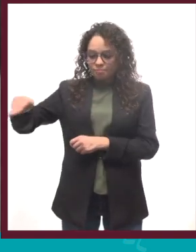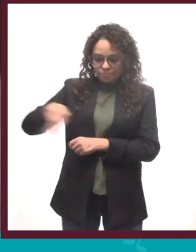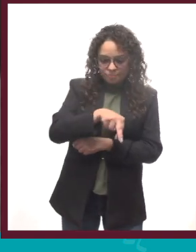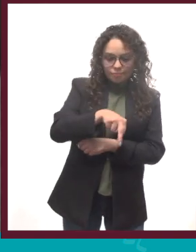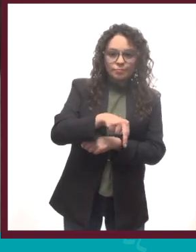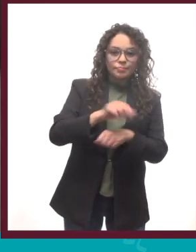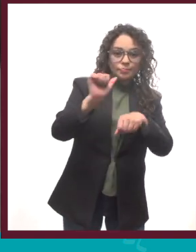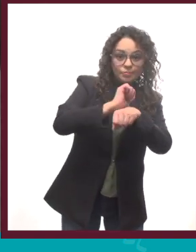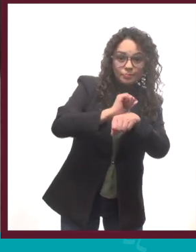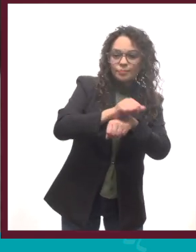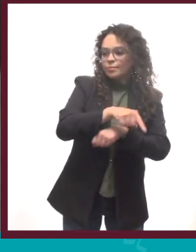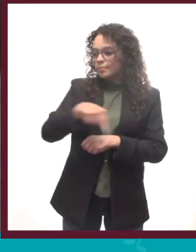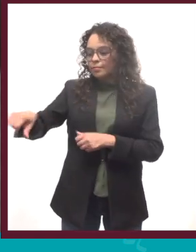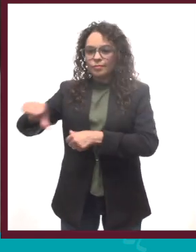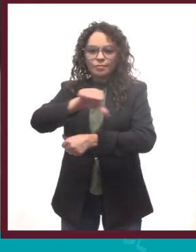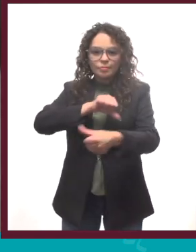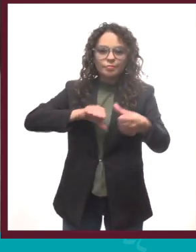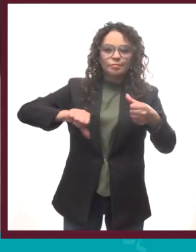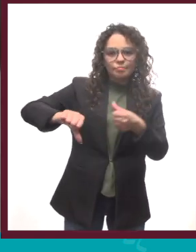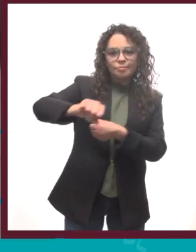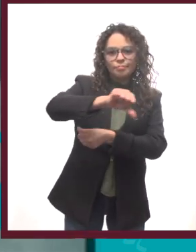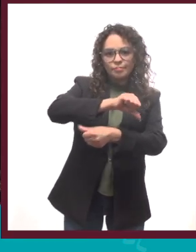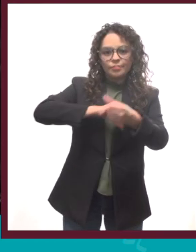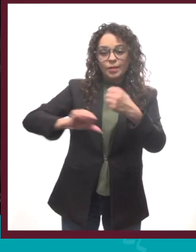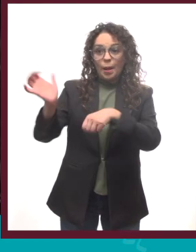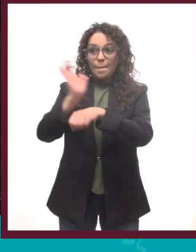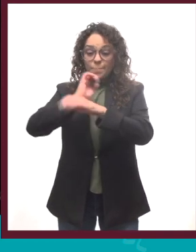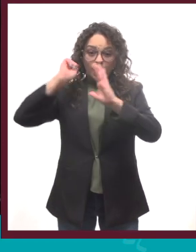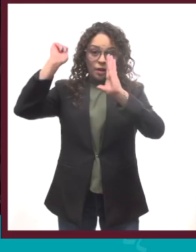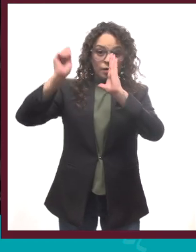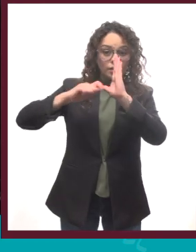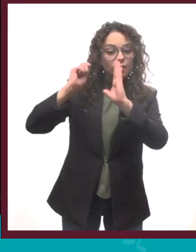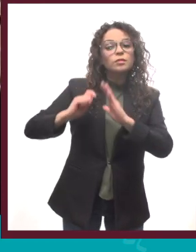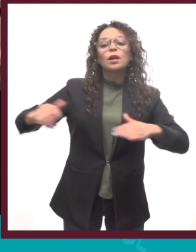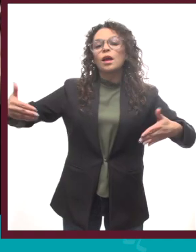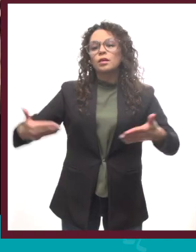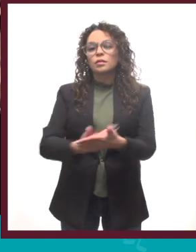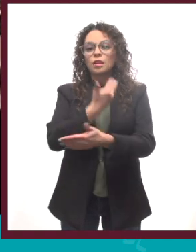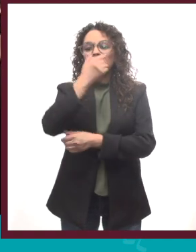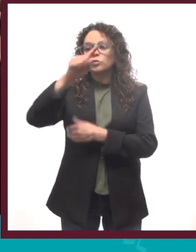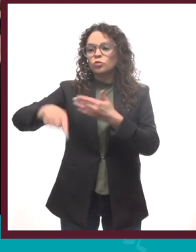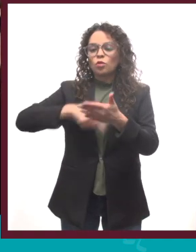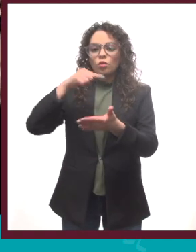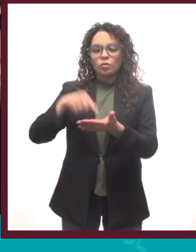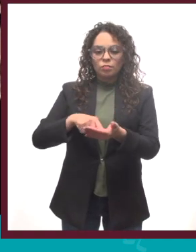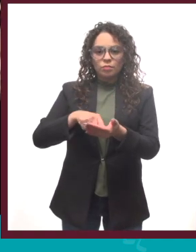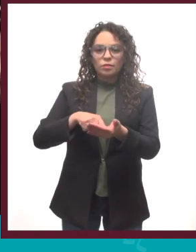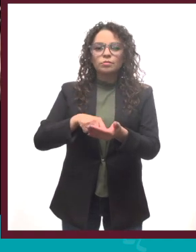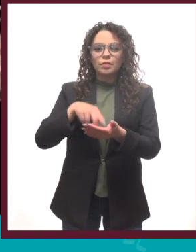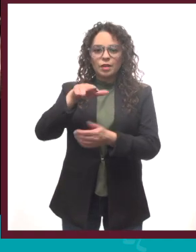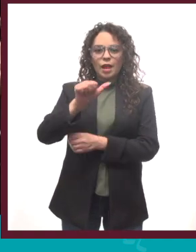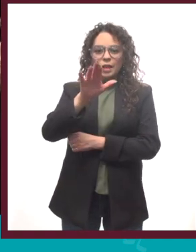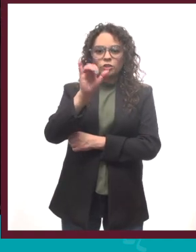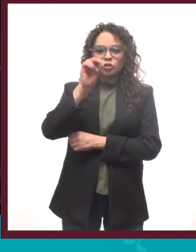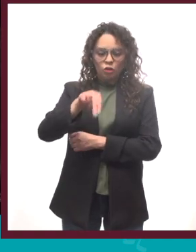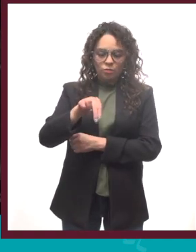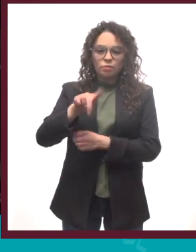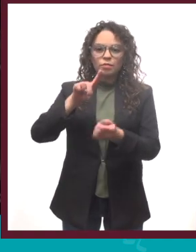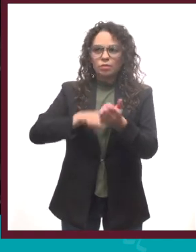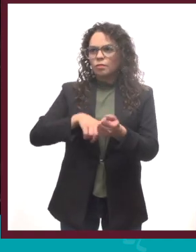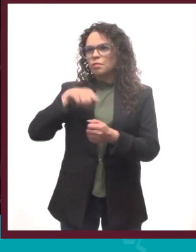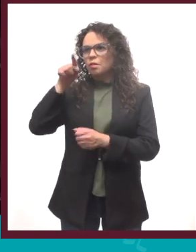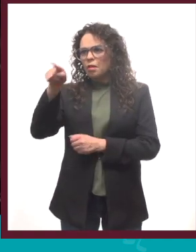entraban y salían de escena haciendo lo suyo. En la película, El nacimiento de una nación, del director D.W.